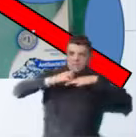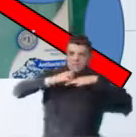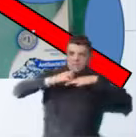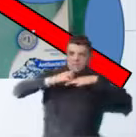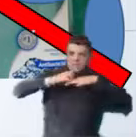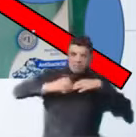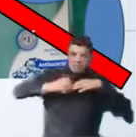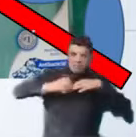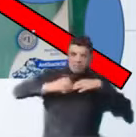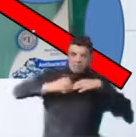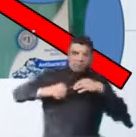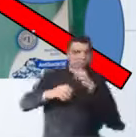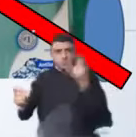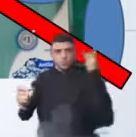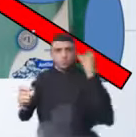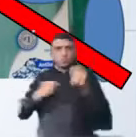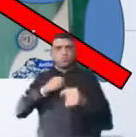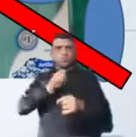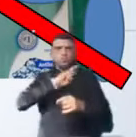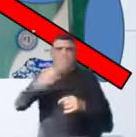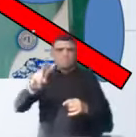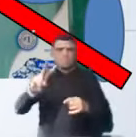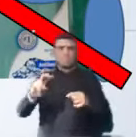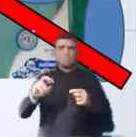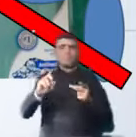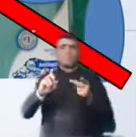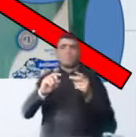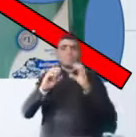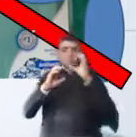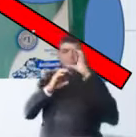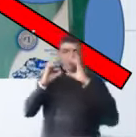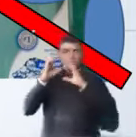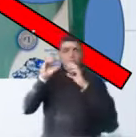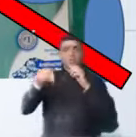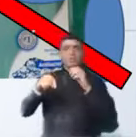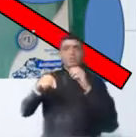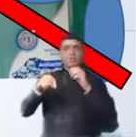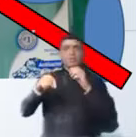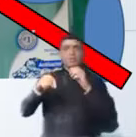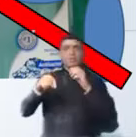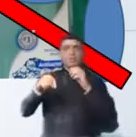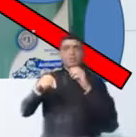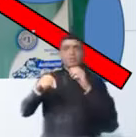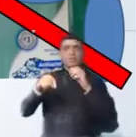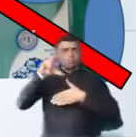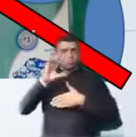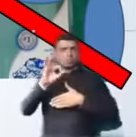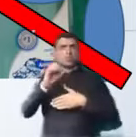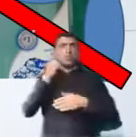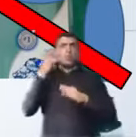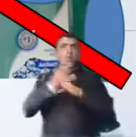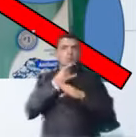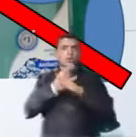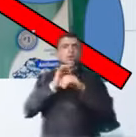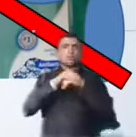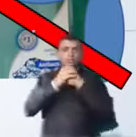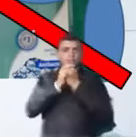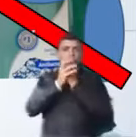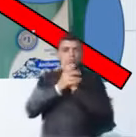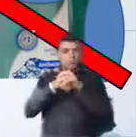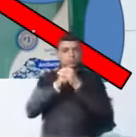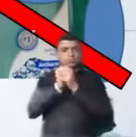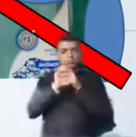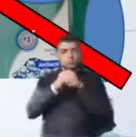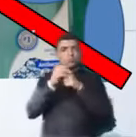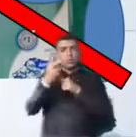de América lo recomiendan. No hay ningún tipo de peligro con el uso prolongado, con lavarse las manos 1, 2, 3, 10